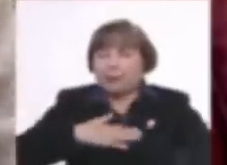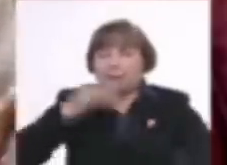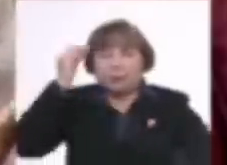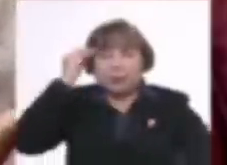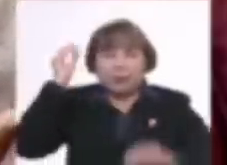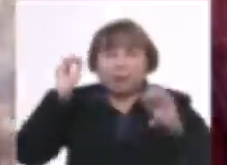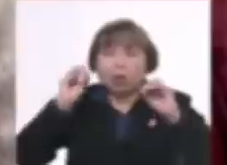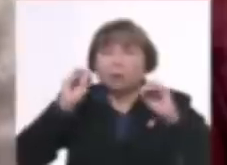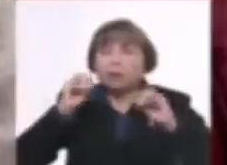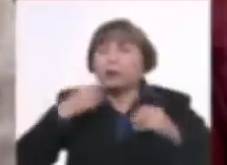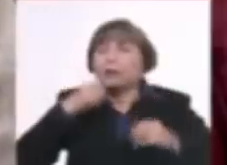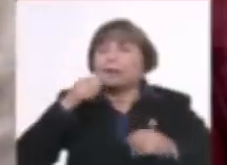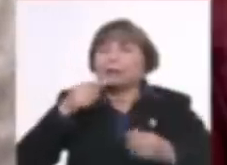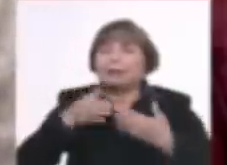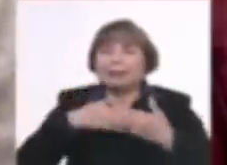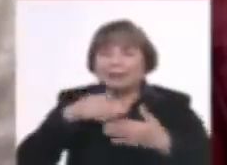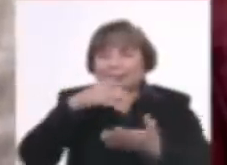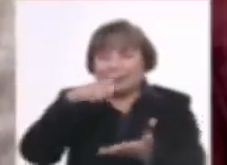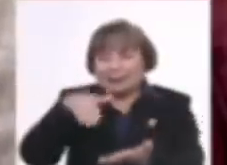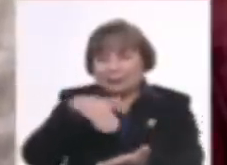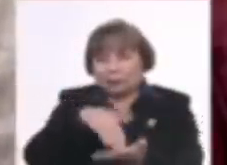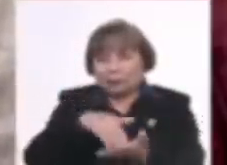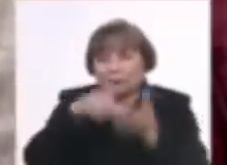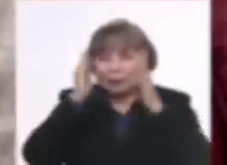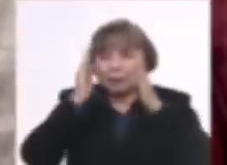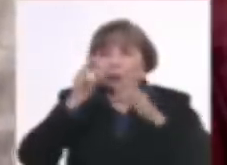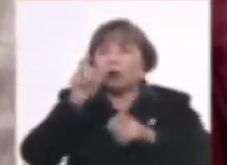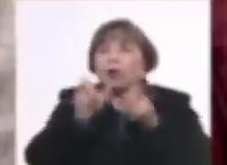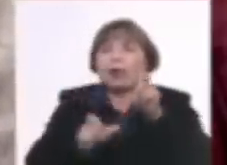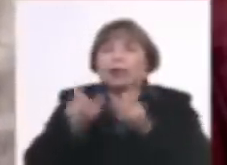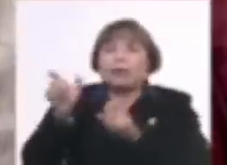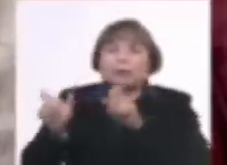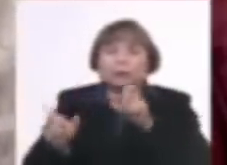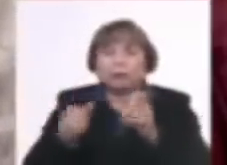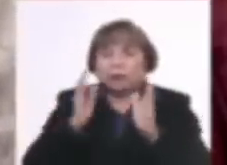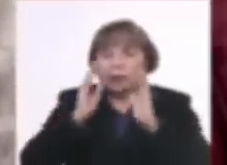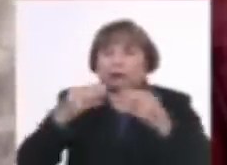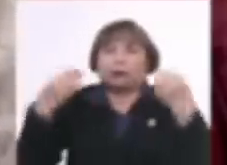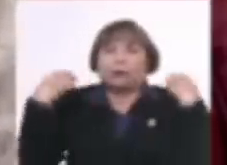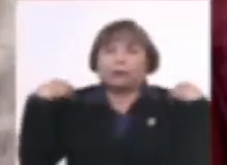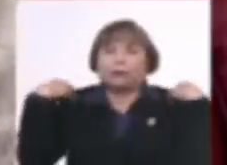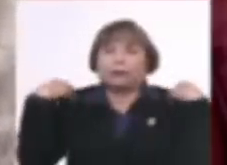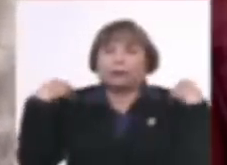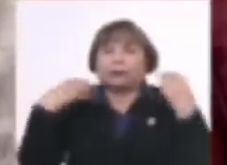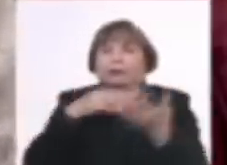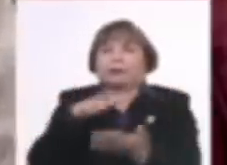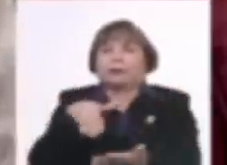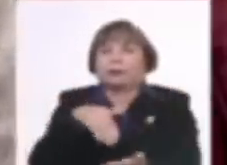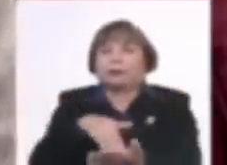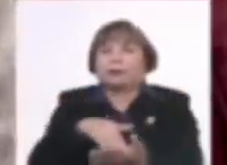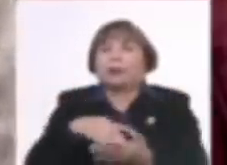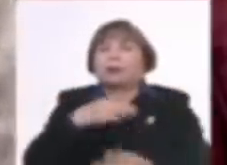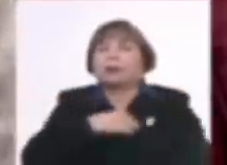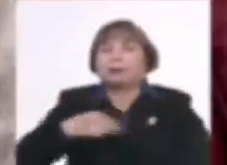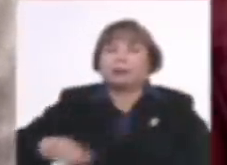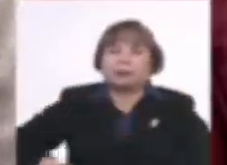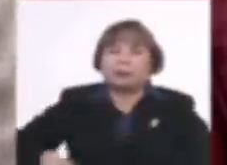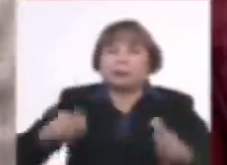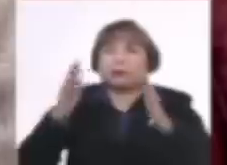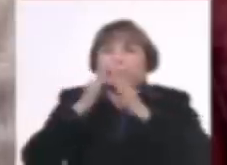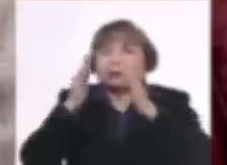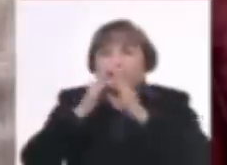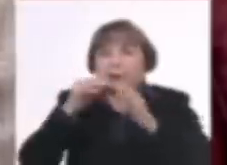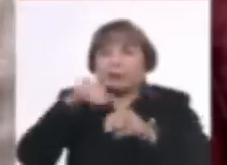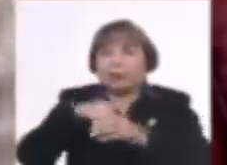a mi opinión, es el CAJ, el Centro de Atención Ciudadano, que es una oficina descentralizada del Ministerio de